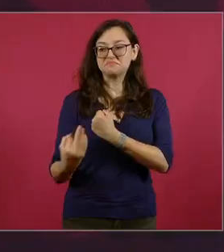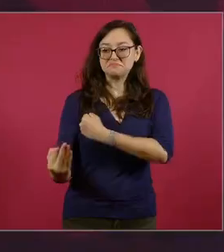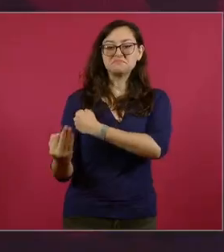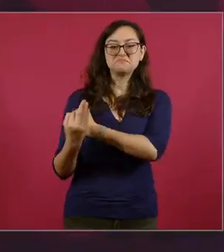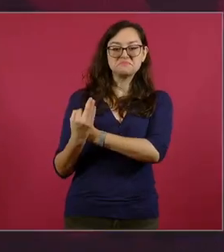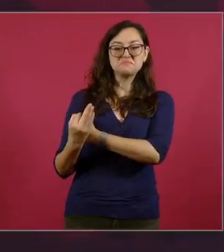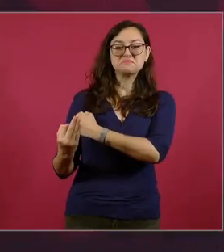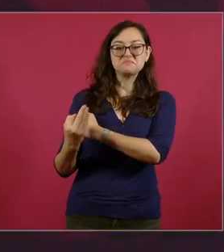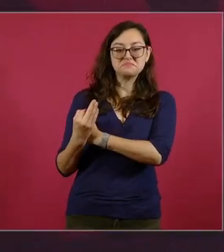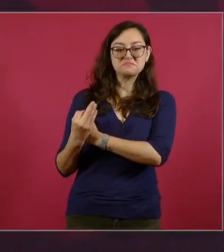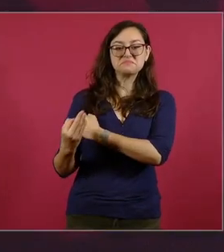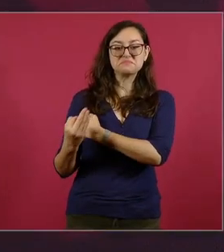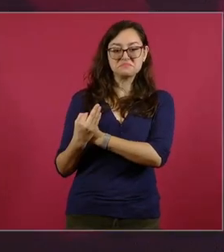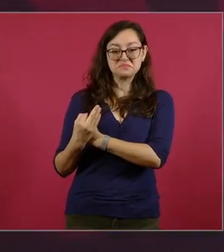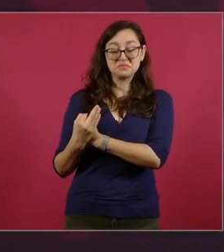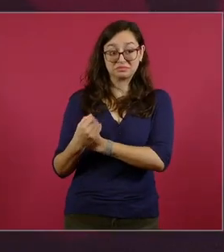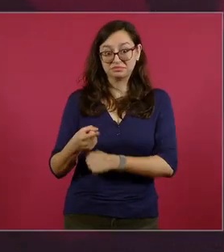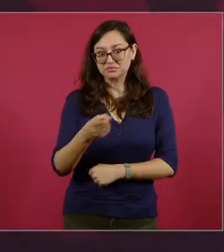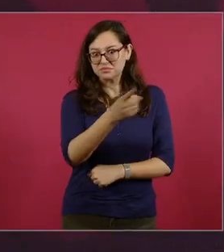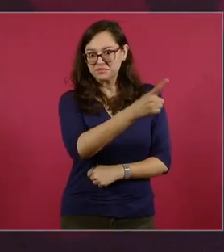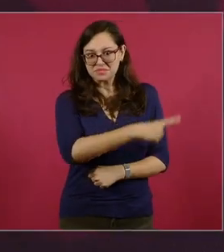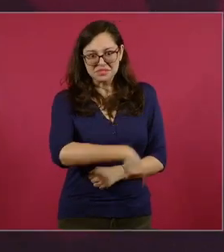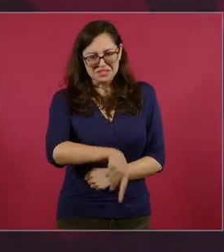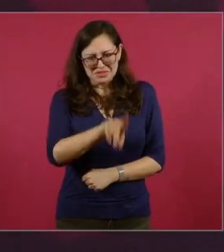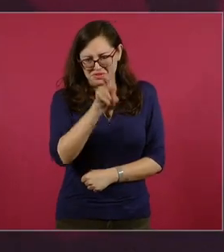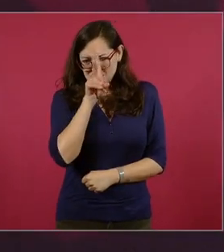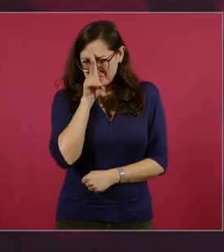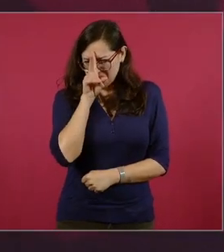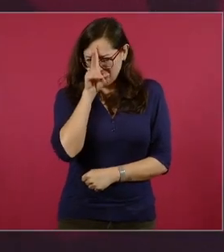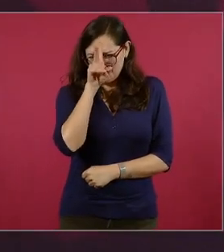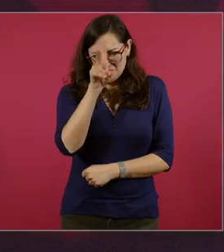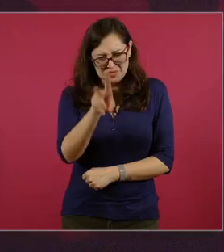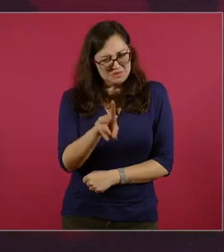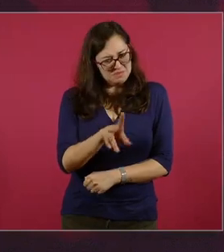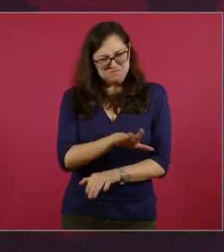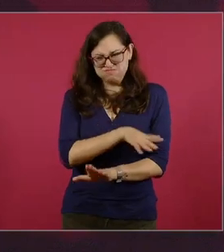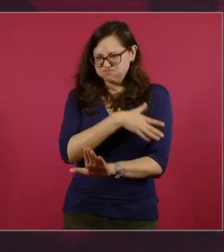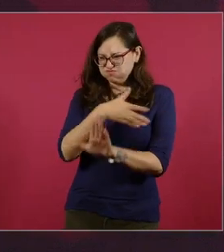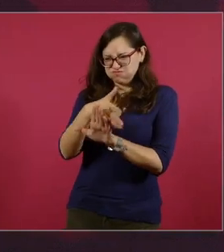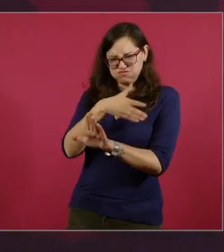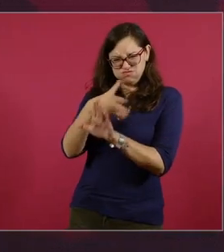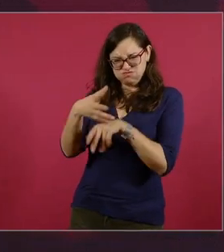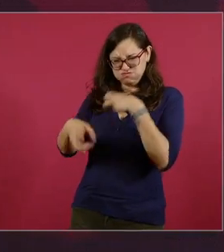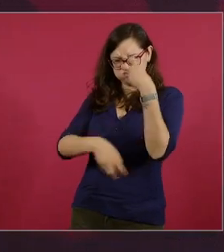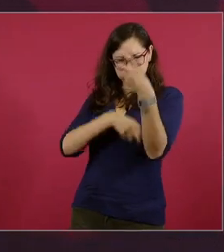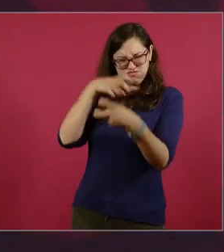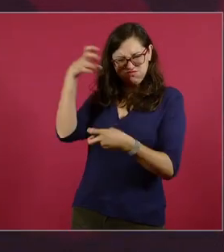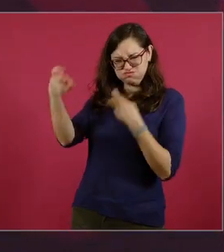en atacarnos.